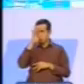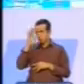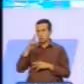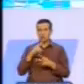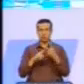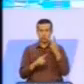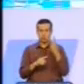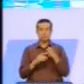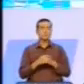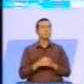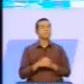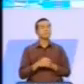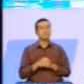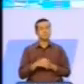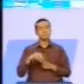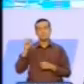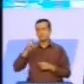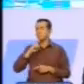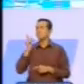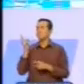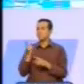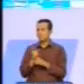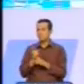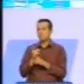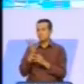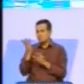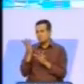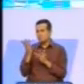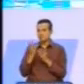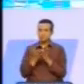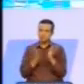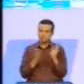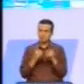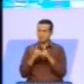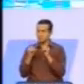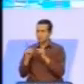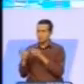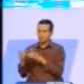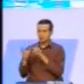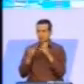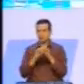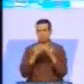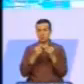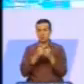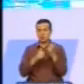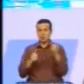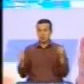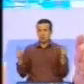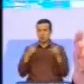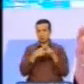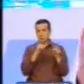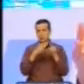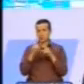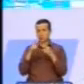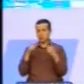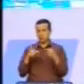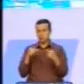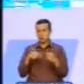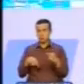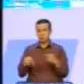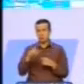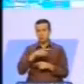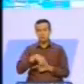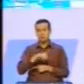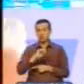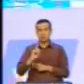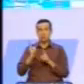Así es, yo creo que efectivamente esa es la línea diferenciadora, un conjunto de candidatos dispersos de la oposición, pero todos